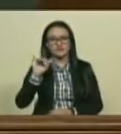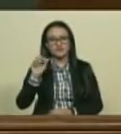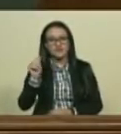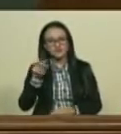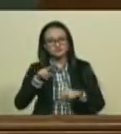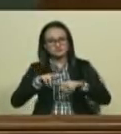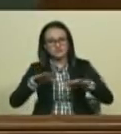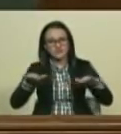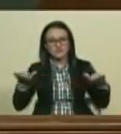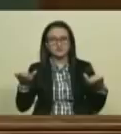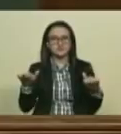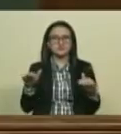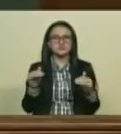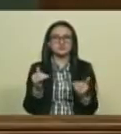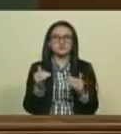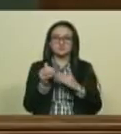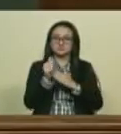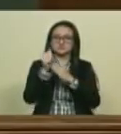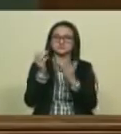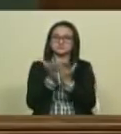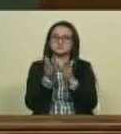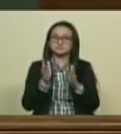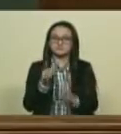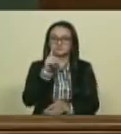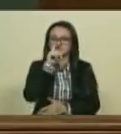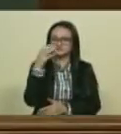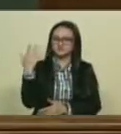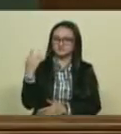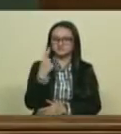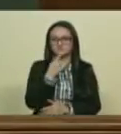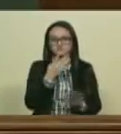Destacado dirigente estudiantil de los años